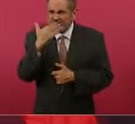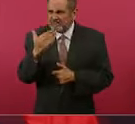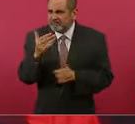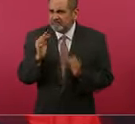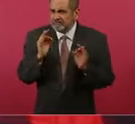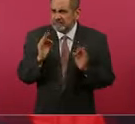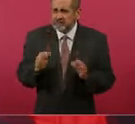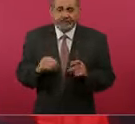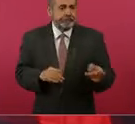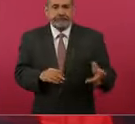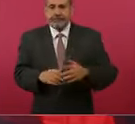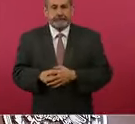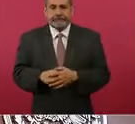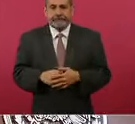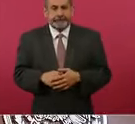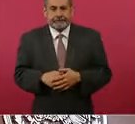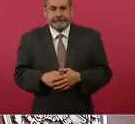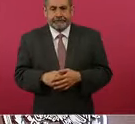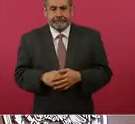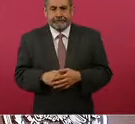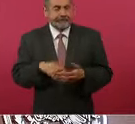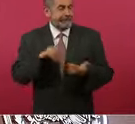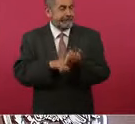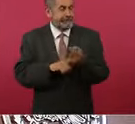Y les empieza a salir